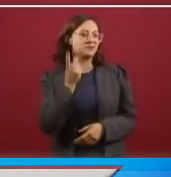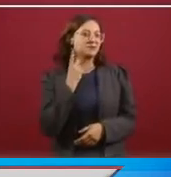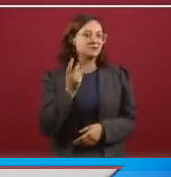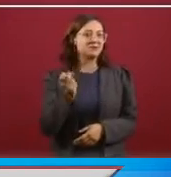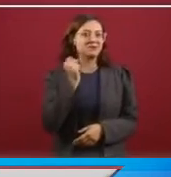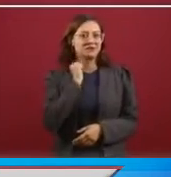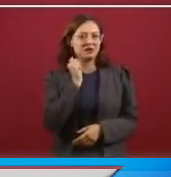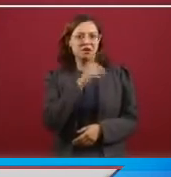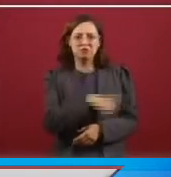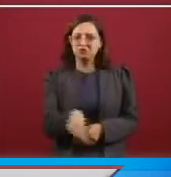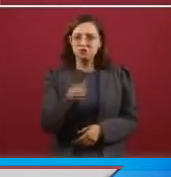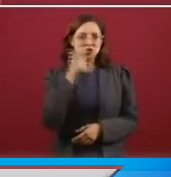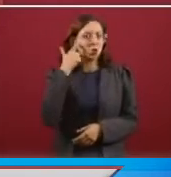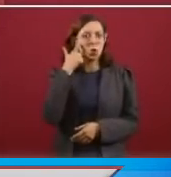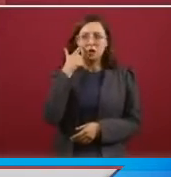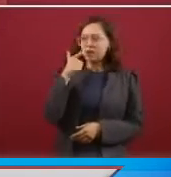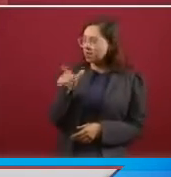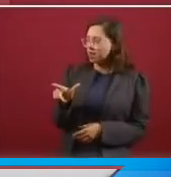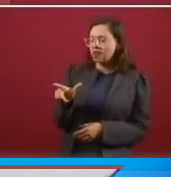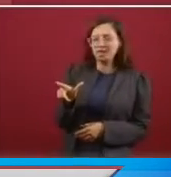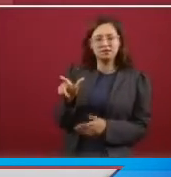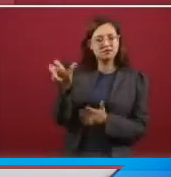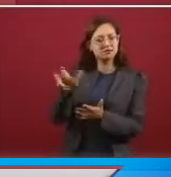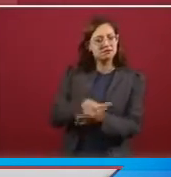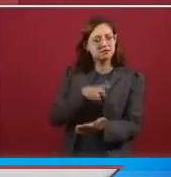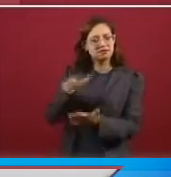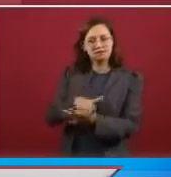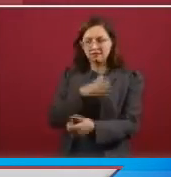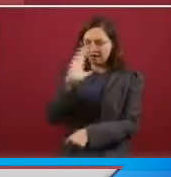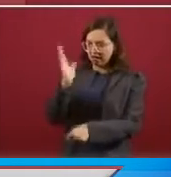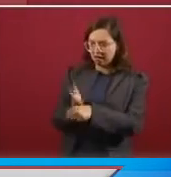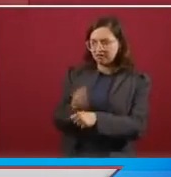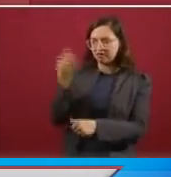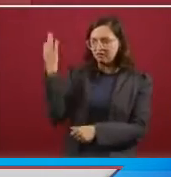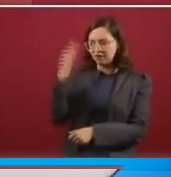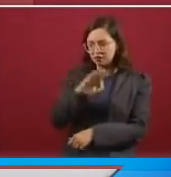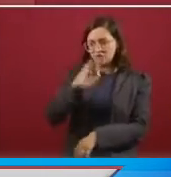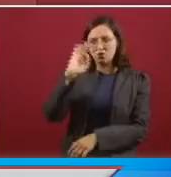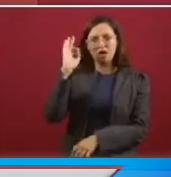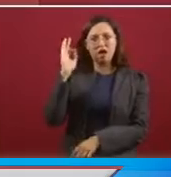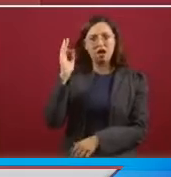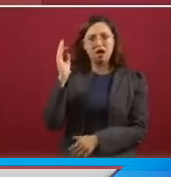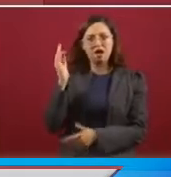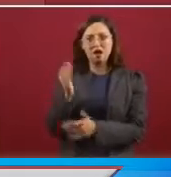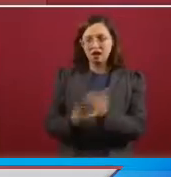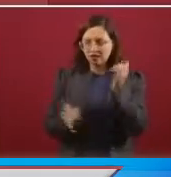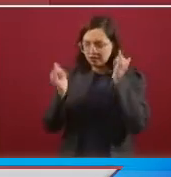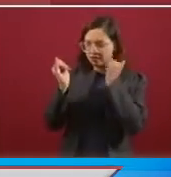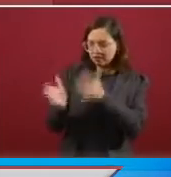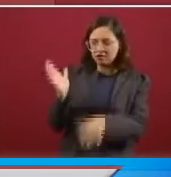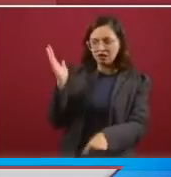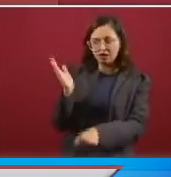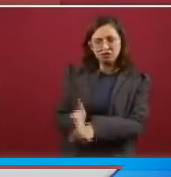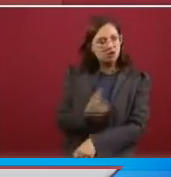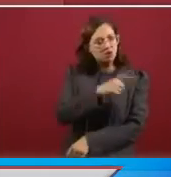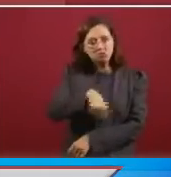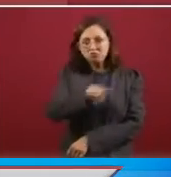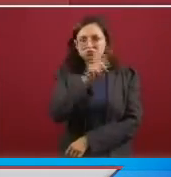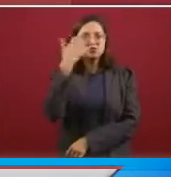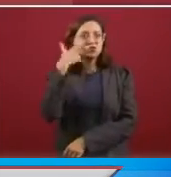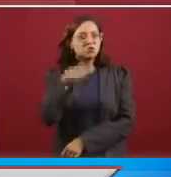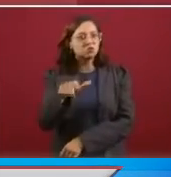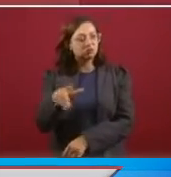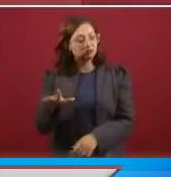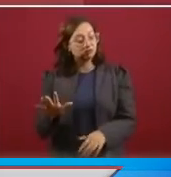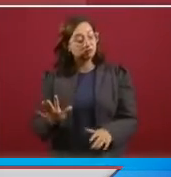opongan a que se castigue a defraudadores. El presidente